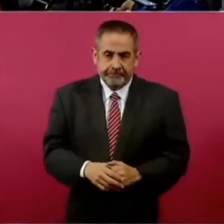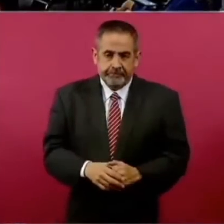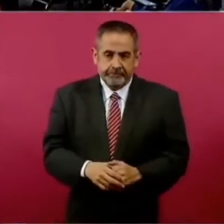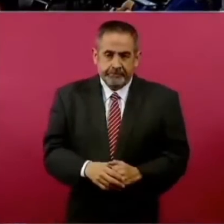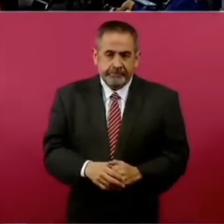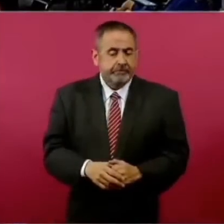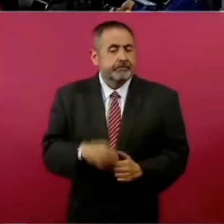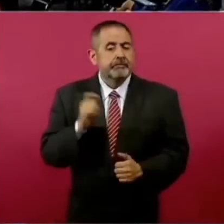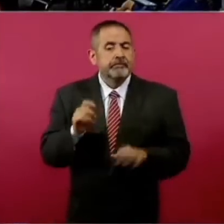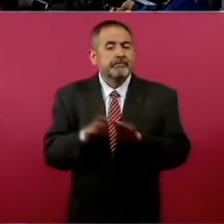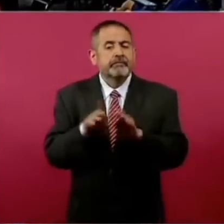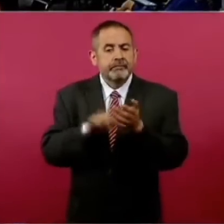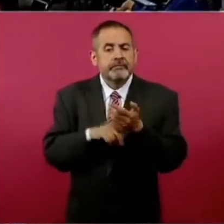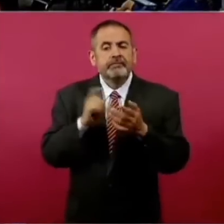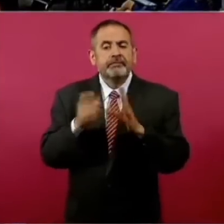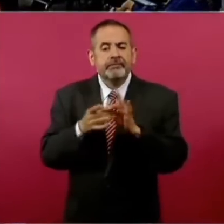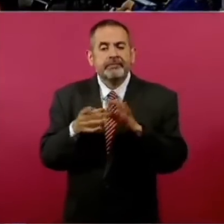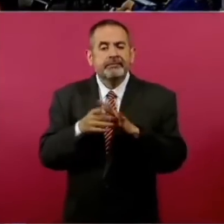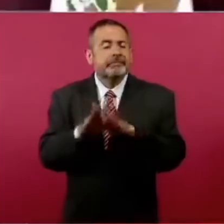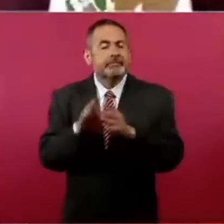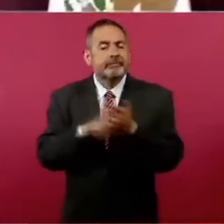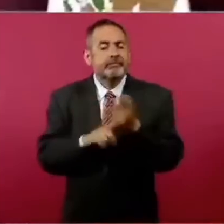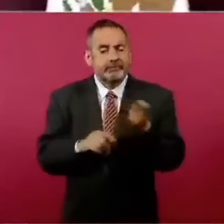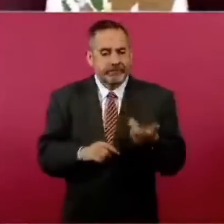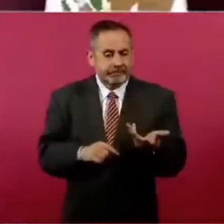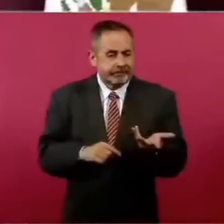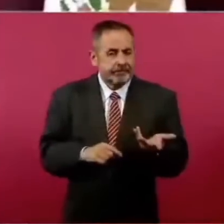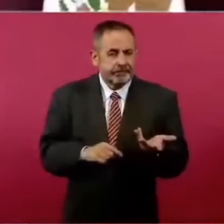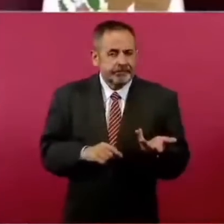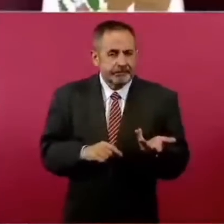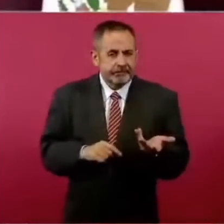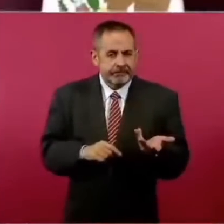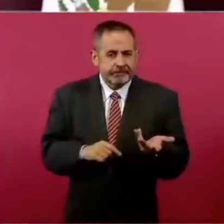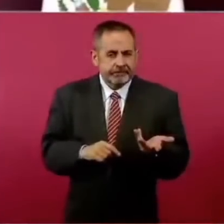¿Y todo esto cómo es posible pues lograrlo?